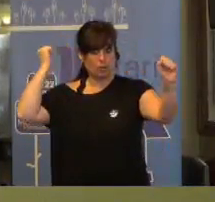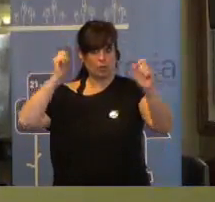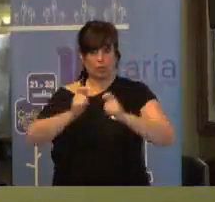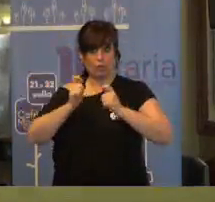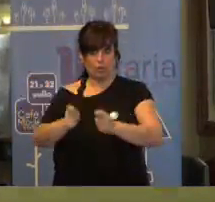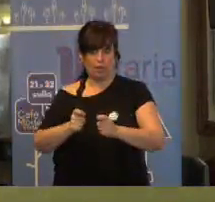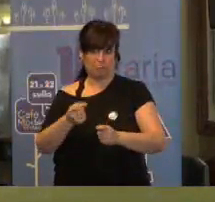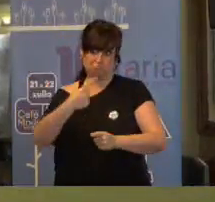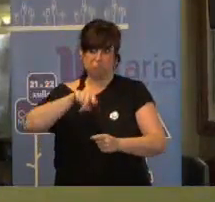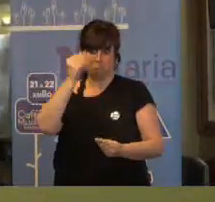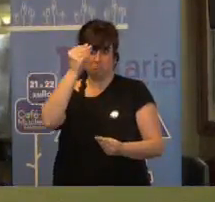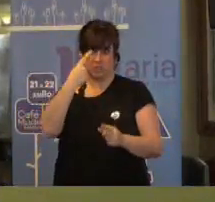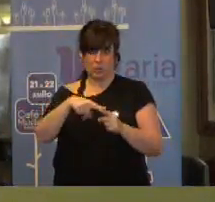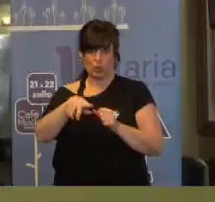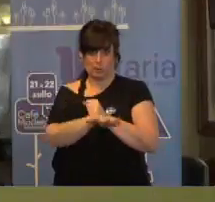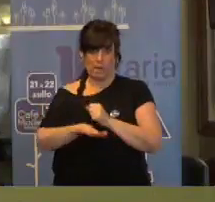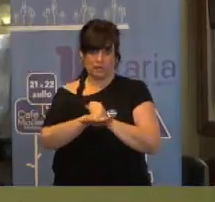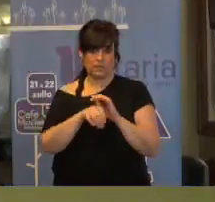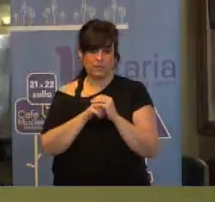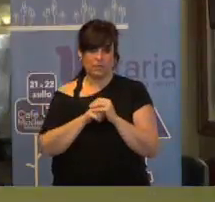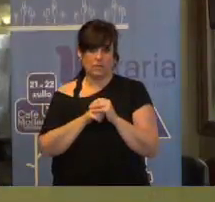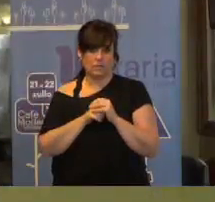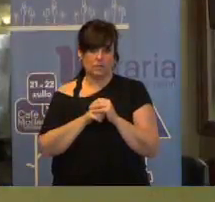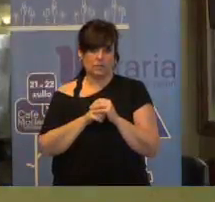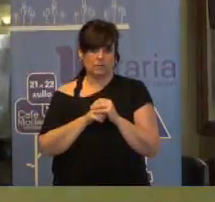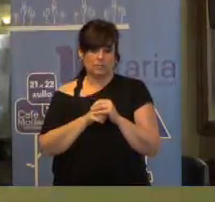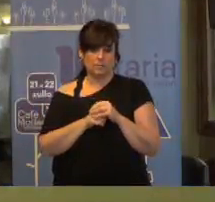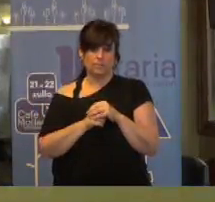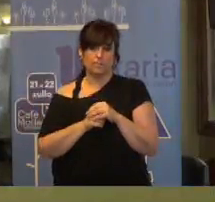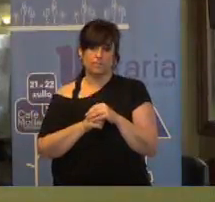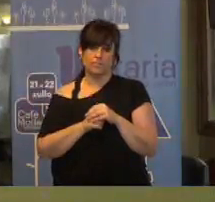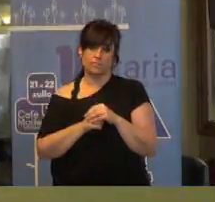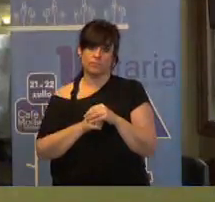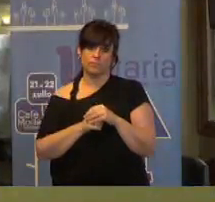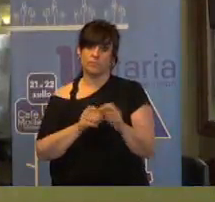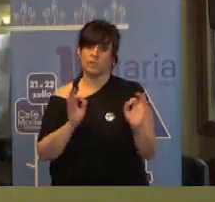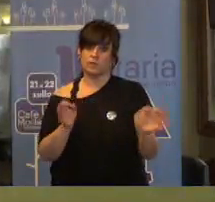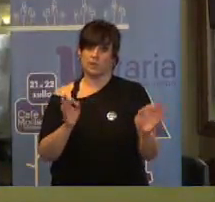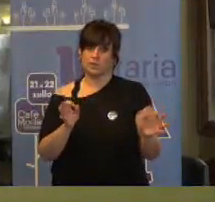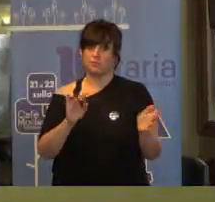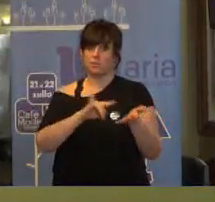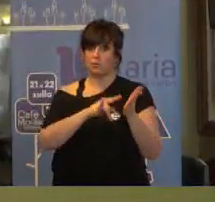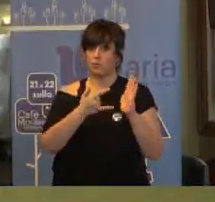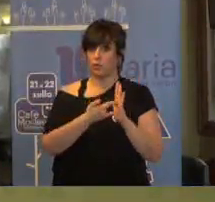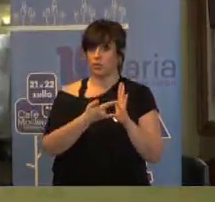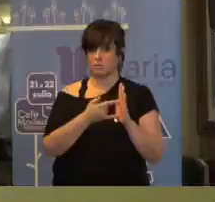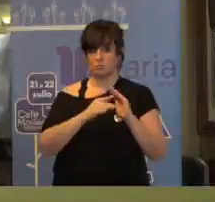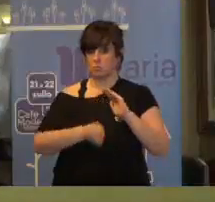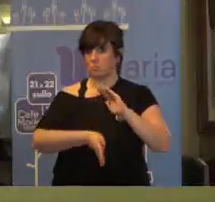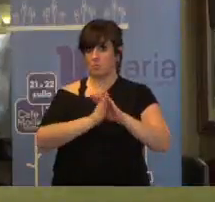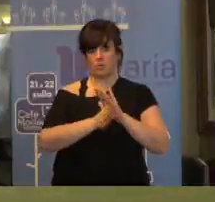esencial, estar dentro do paraugas de Marea, e de que efectivamente exista ese proxecto de